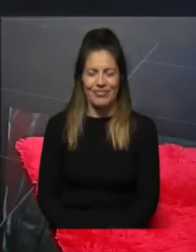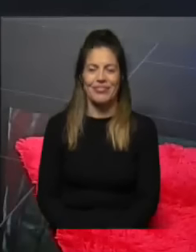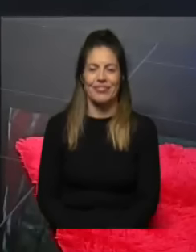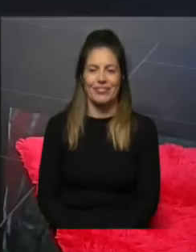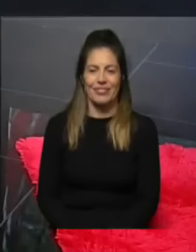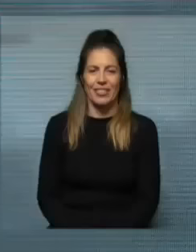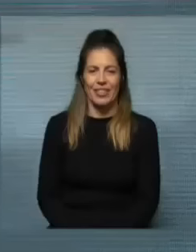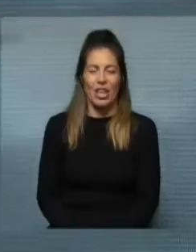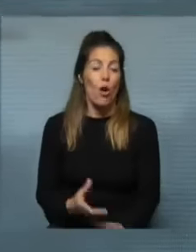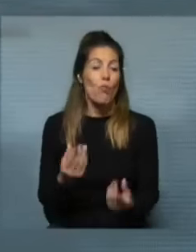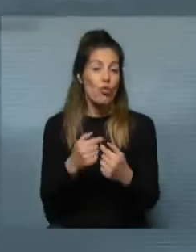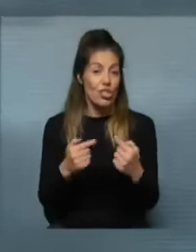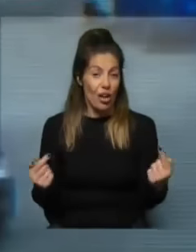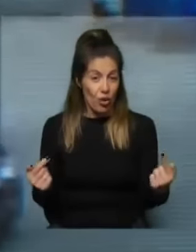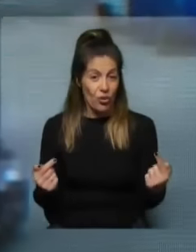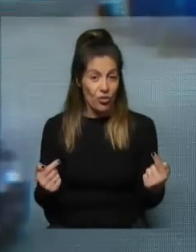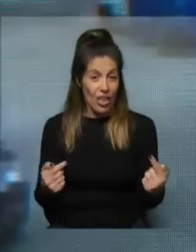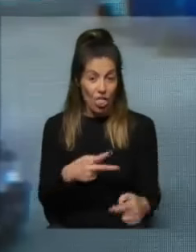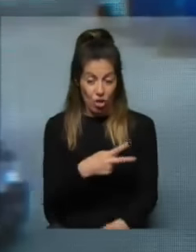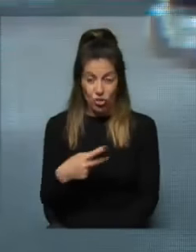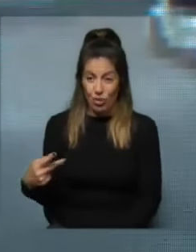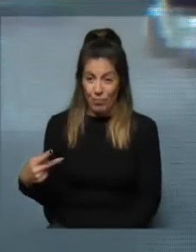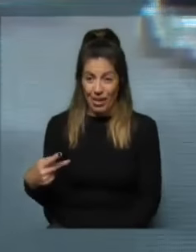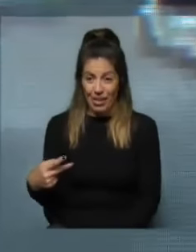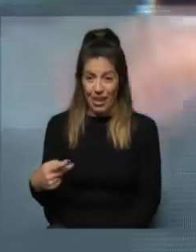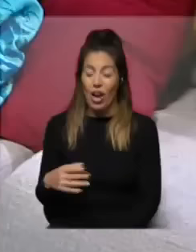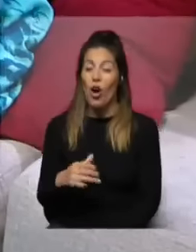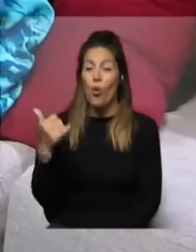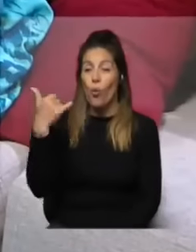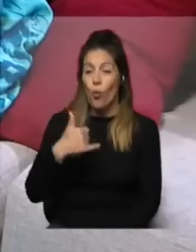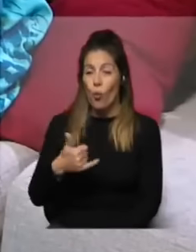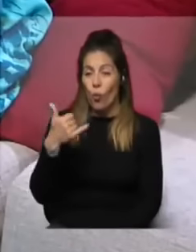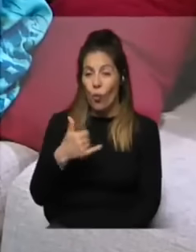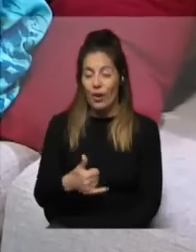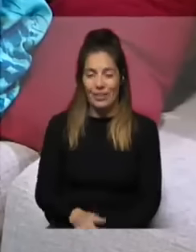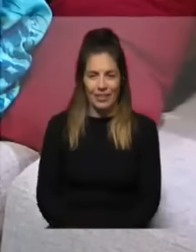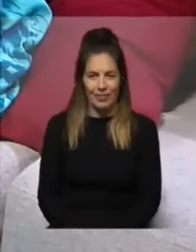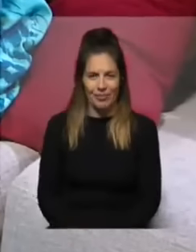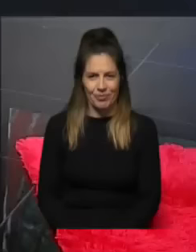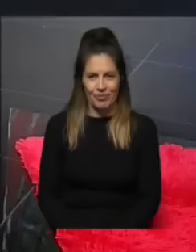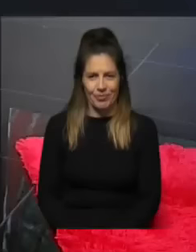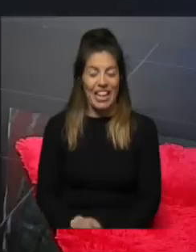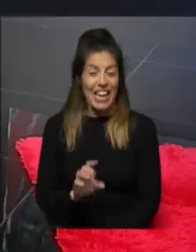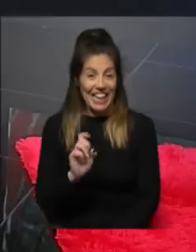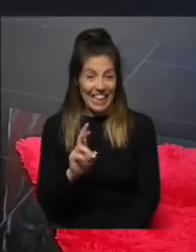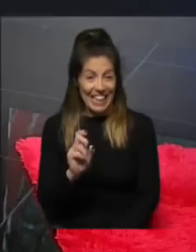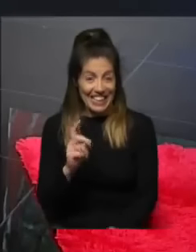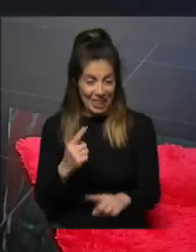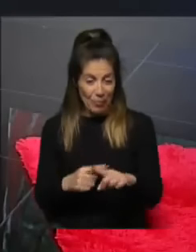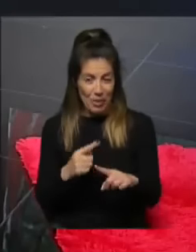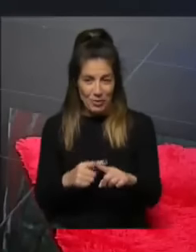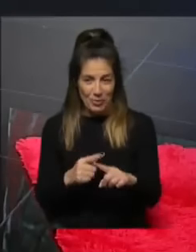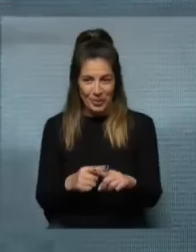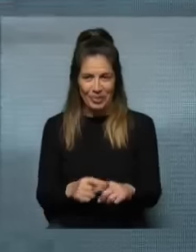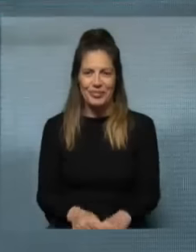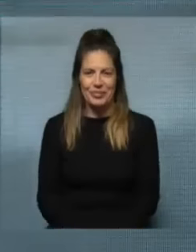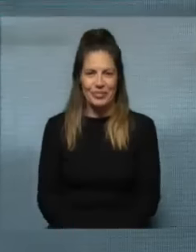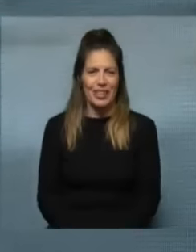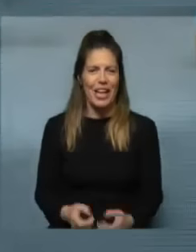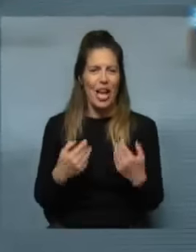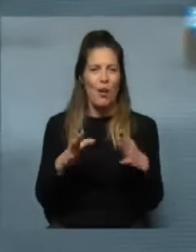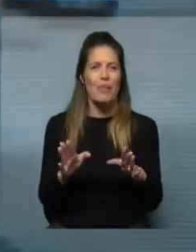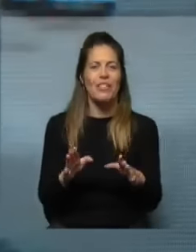Bueno, han pasado muchas cosas estas dos semanas. Cuéntenos todo. Me estoy poniendo a tiro. 15 minutos tienes. Bueno, perfecto. Arranco.